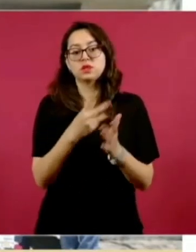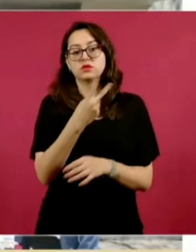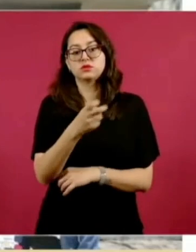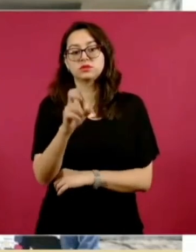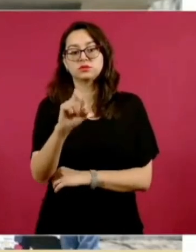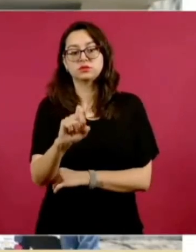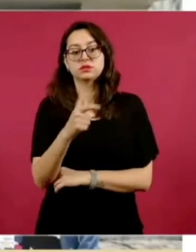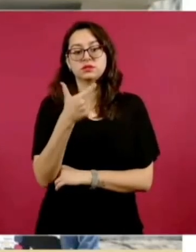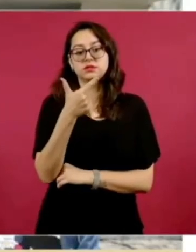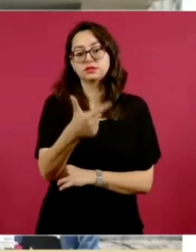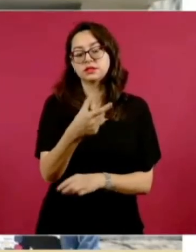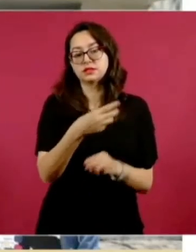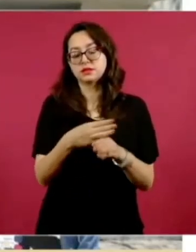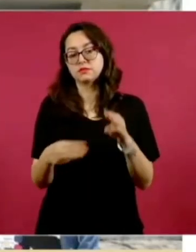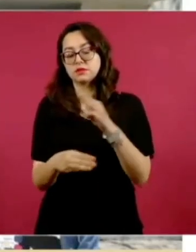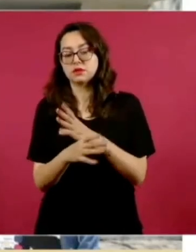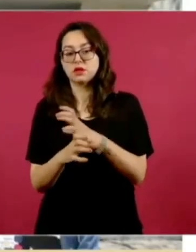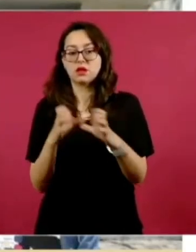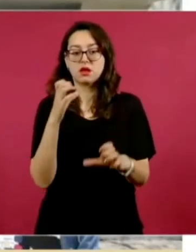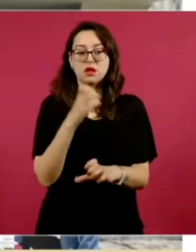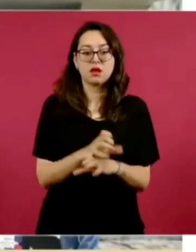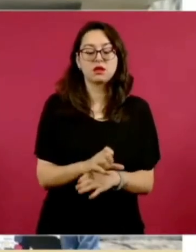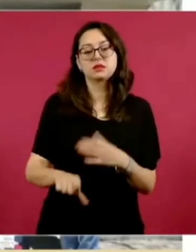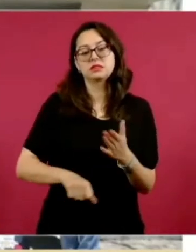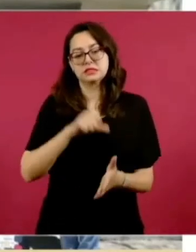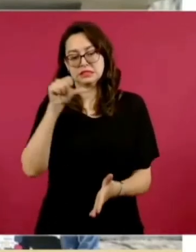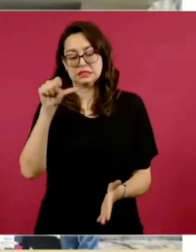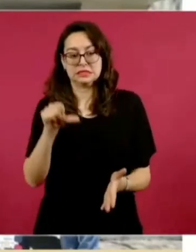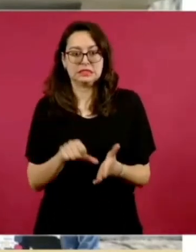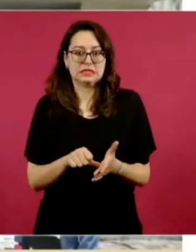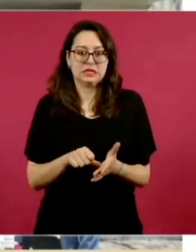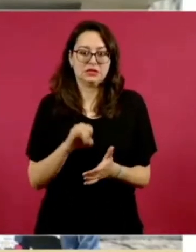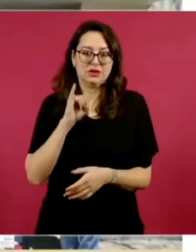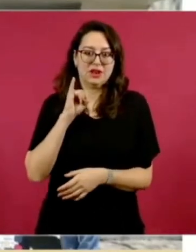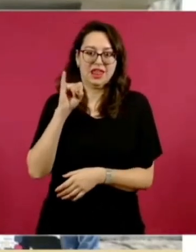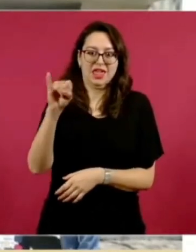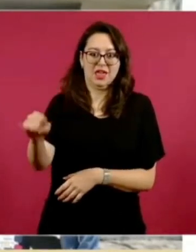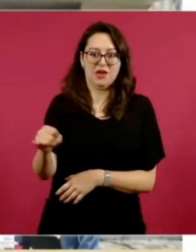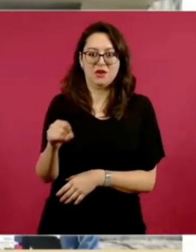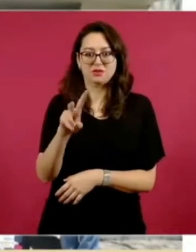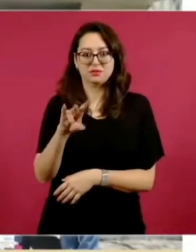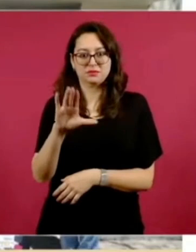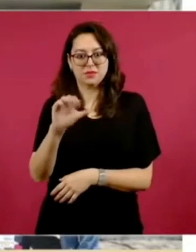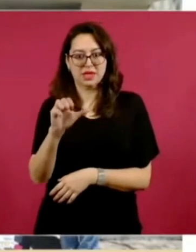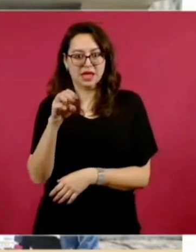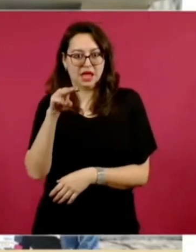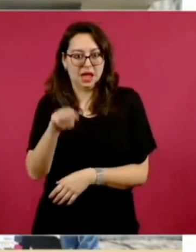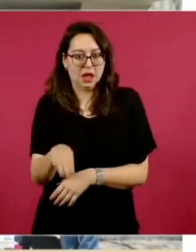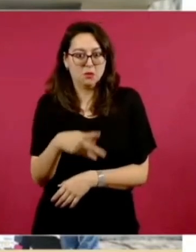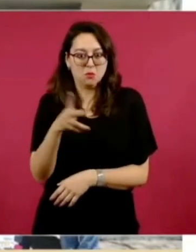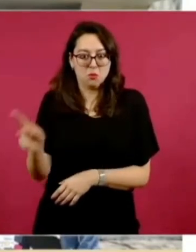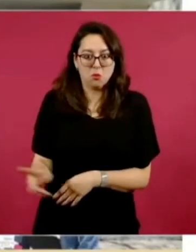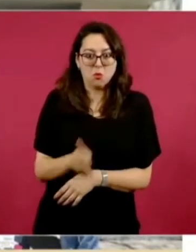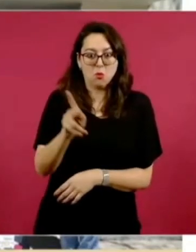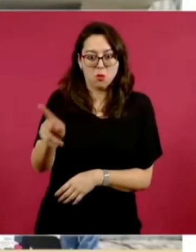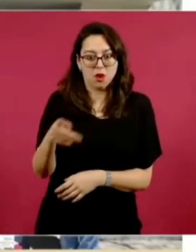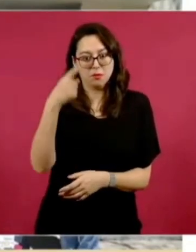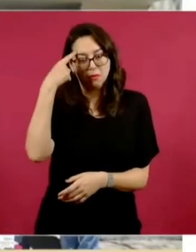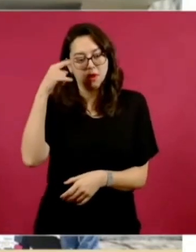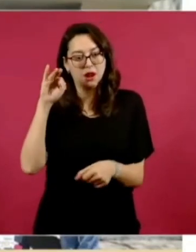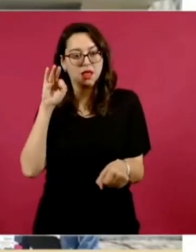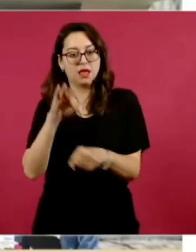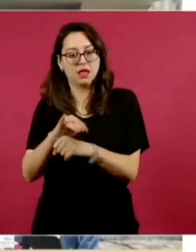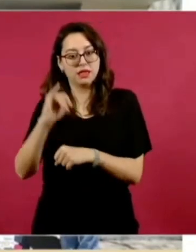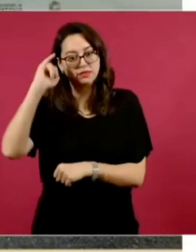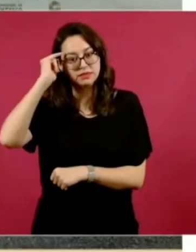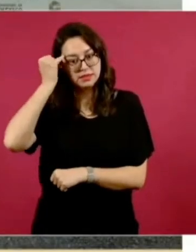237 equipos. Aquí vemos el Centro de Salud Rural de Bicam, que también se intervino como parte del Plan de Justicia de los Pueblos Yaquis.